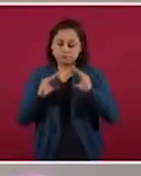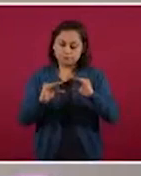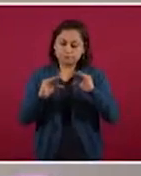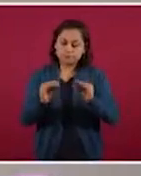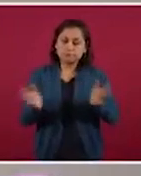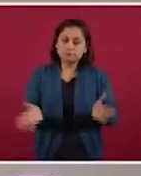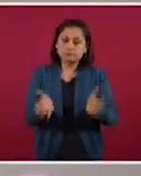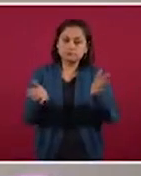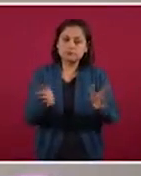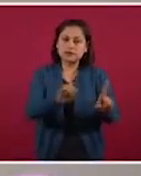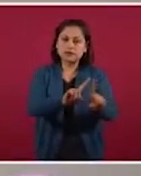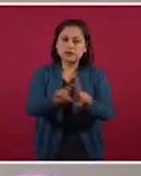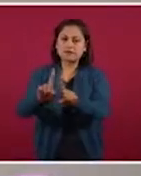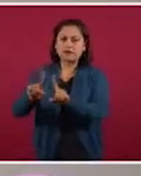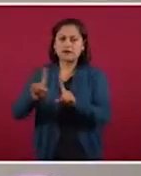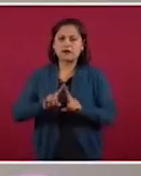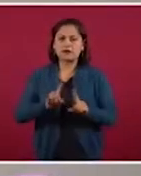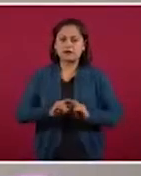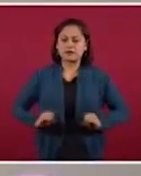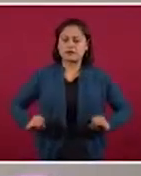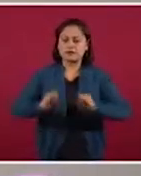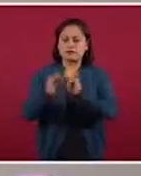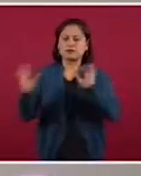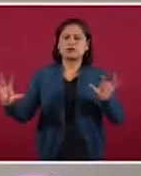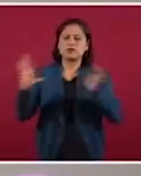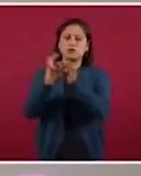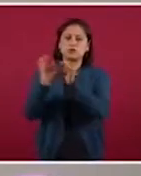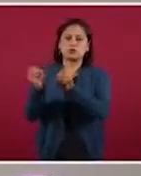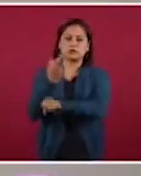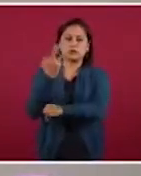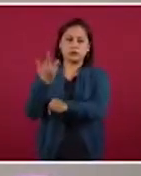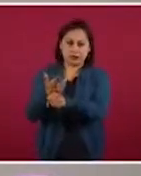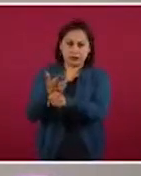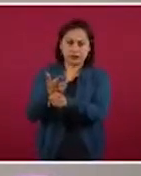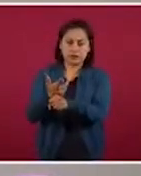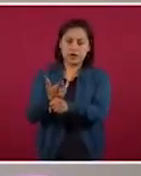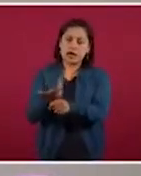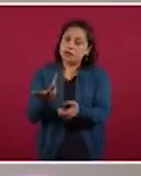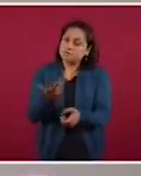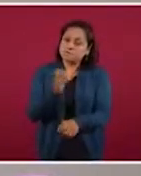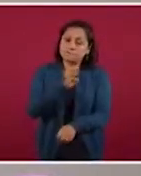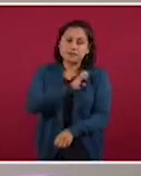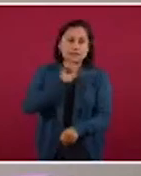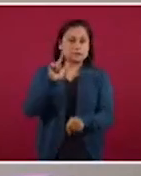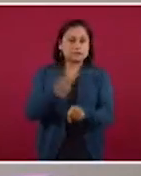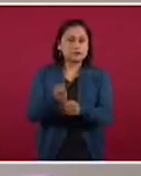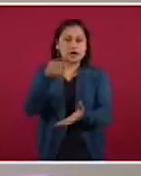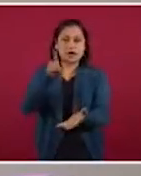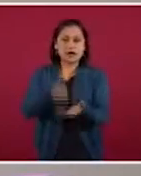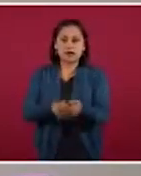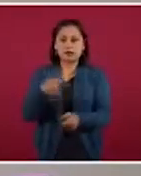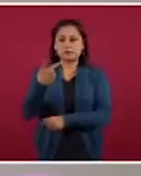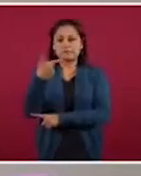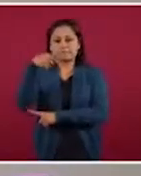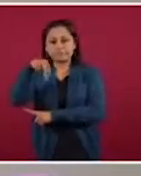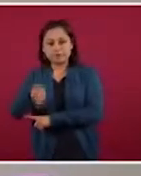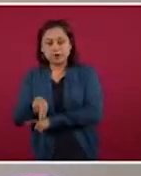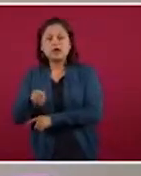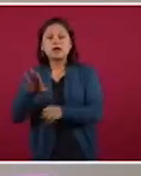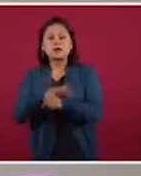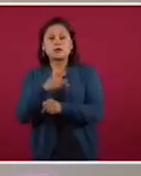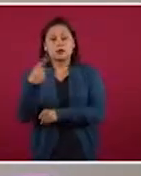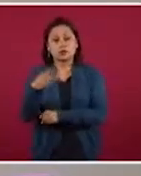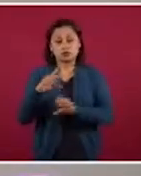la Secretaría, particularmente en la Guardia Nacional, cuyo programa de capacitación en